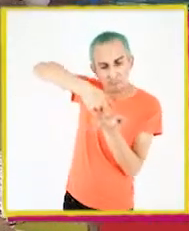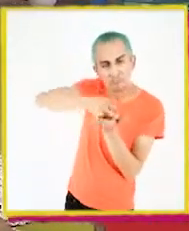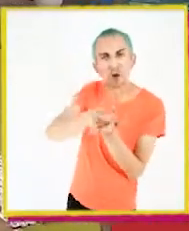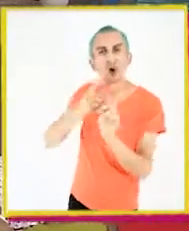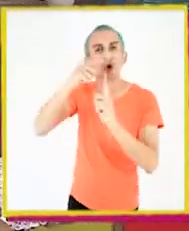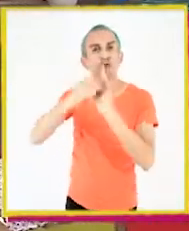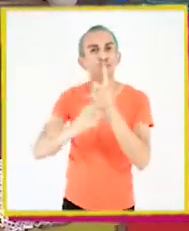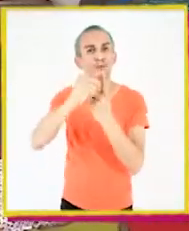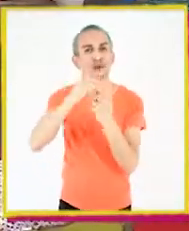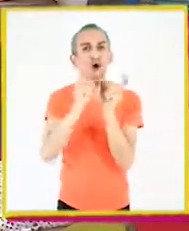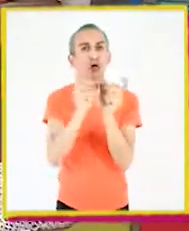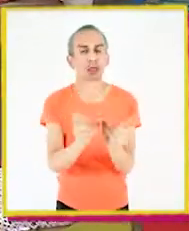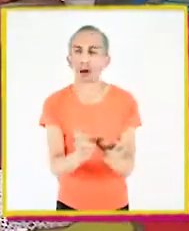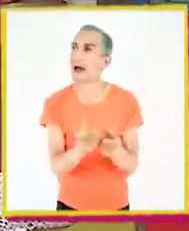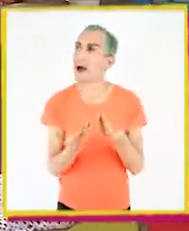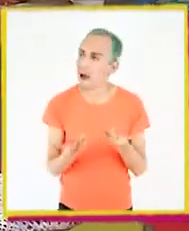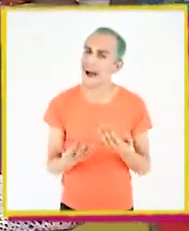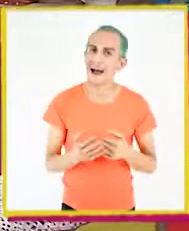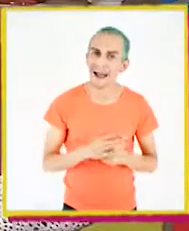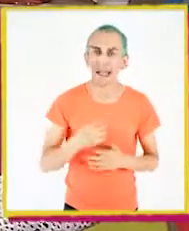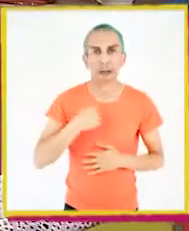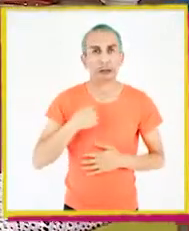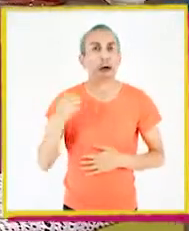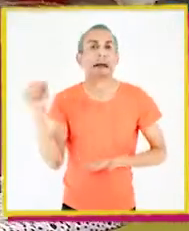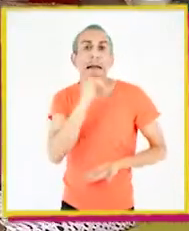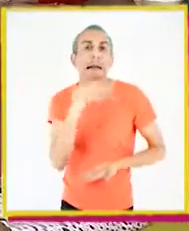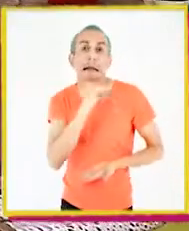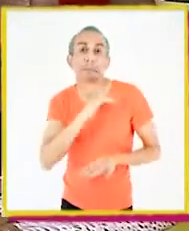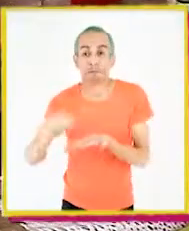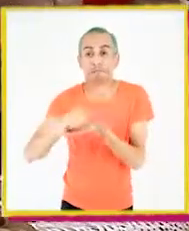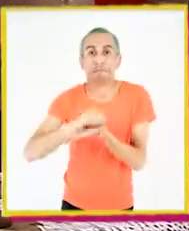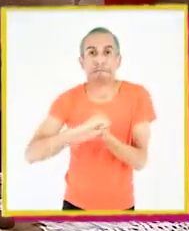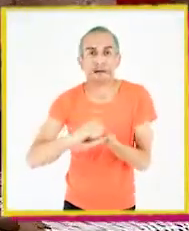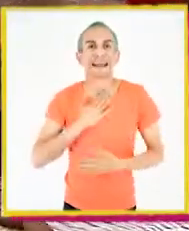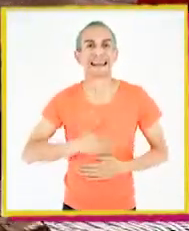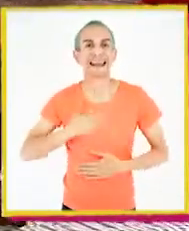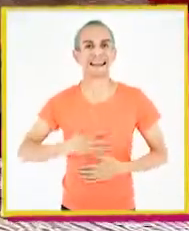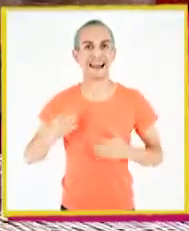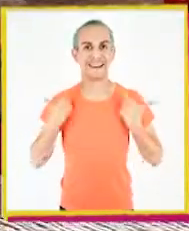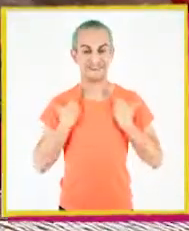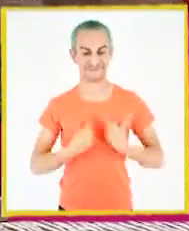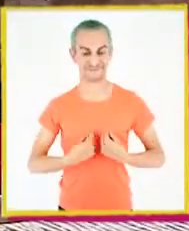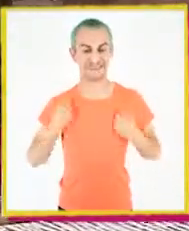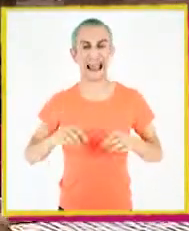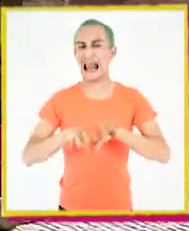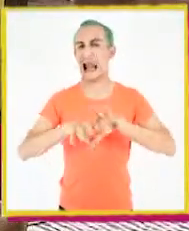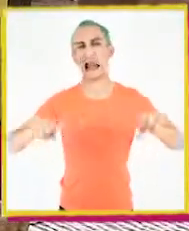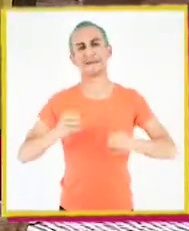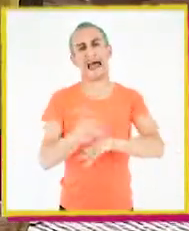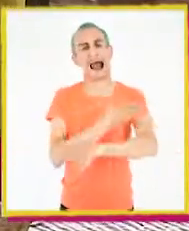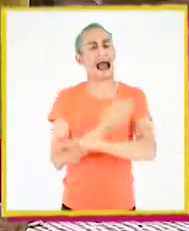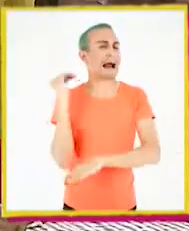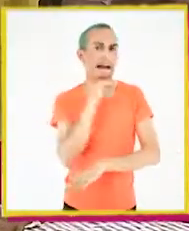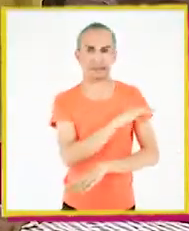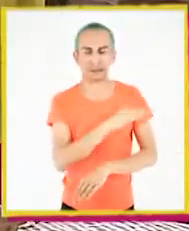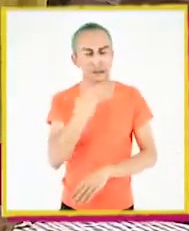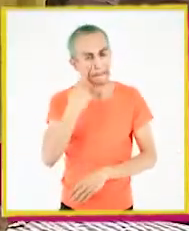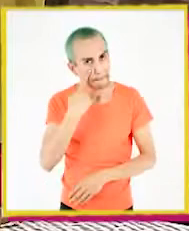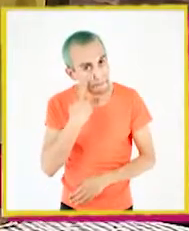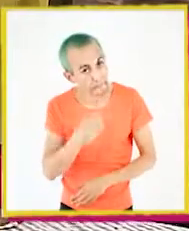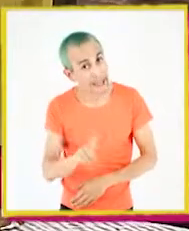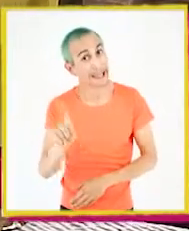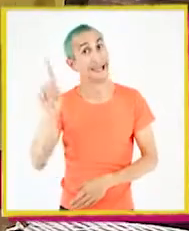la temperatura. Sí, y quizás me excedí por apurete. Es que quería que la blusa quedara lista lo antes